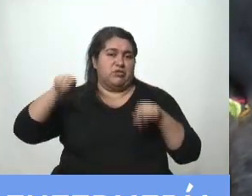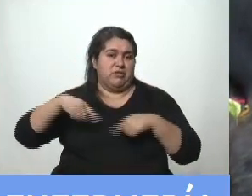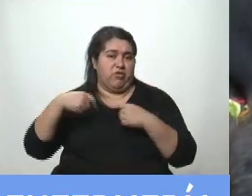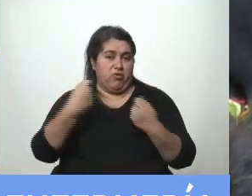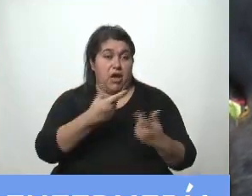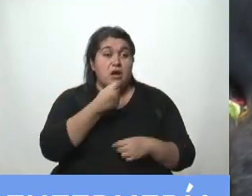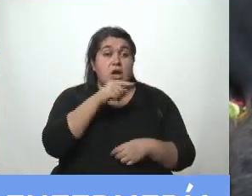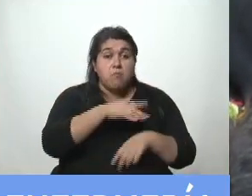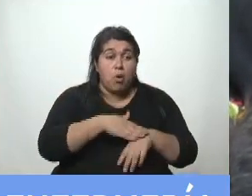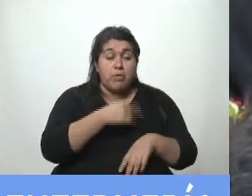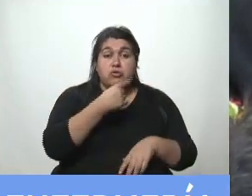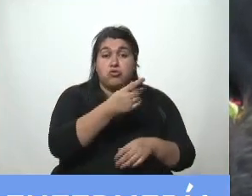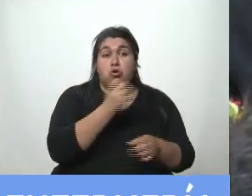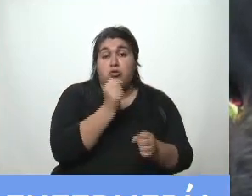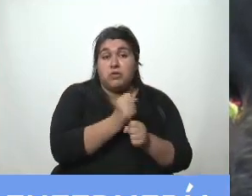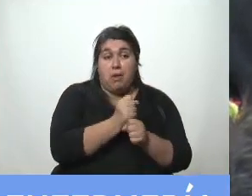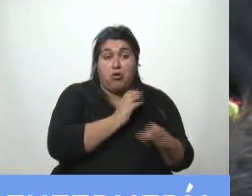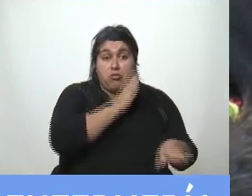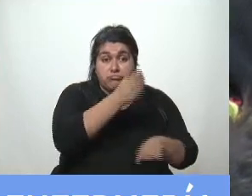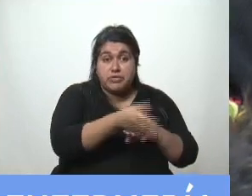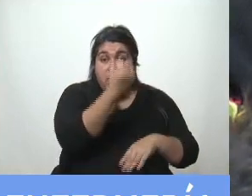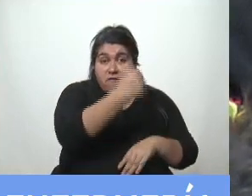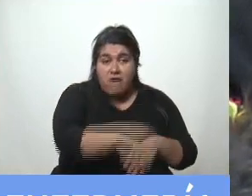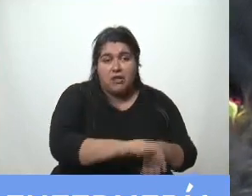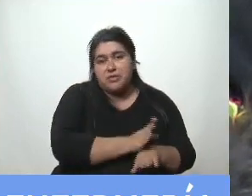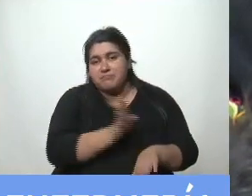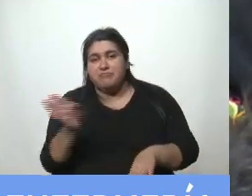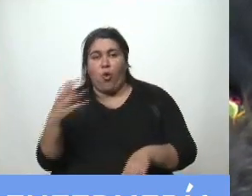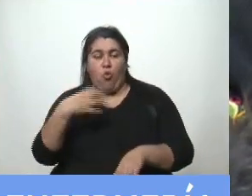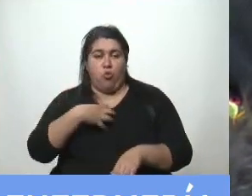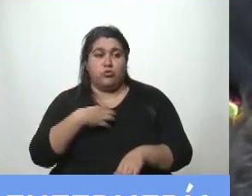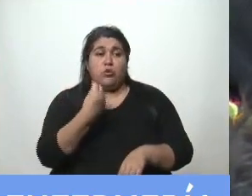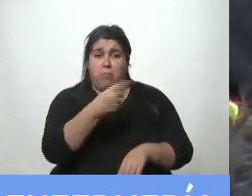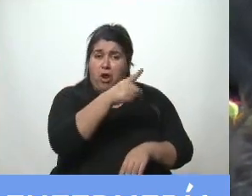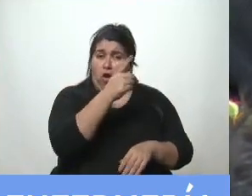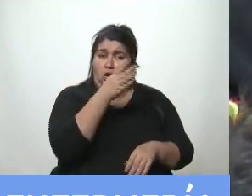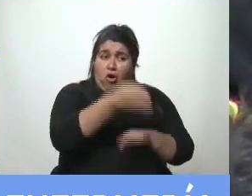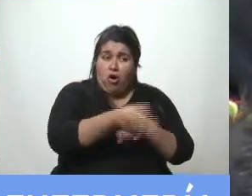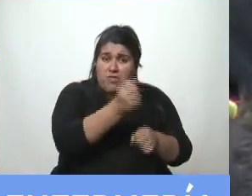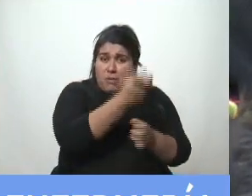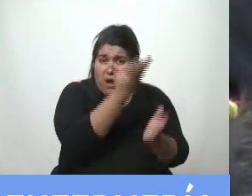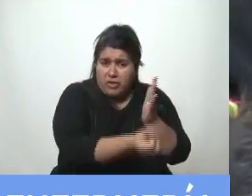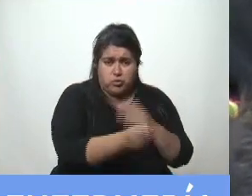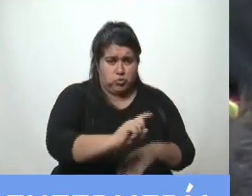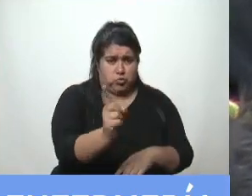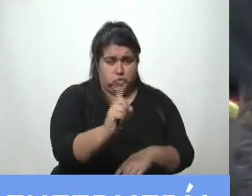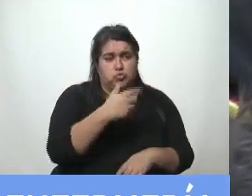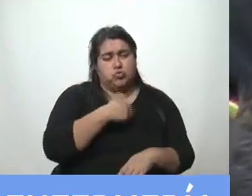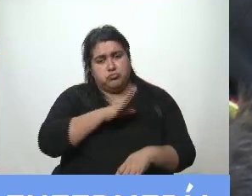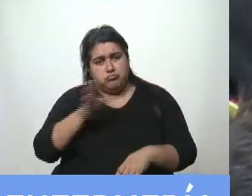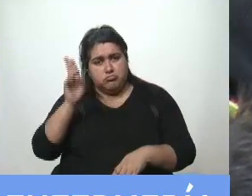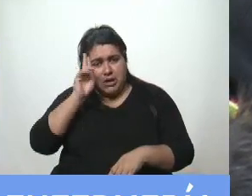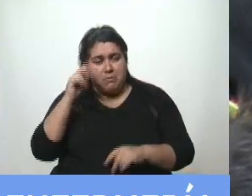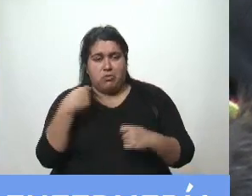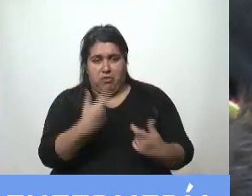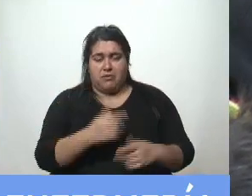de trabajo y que no se le descuente el día. Se hizo efectivamente así. Por otro lado, mediante una beca